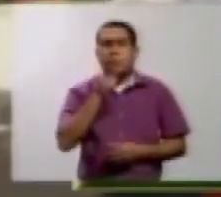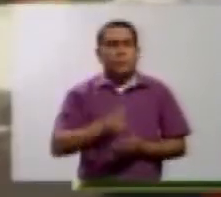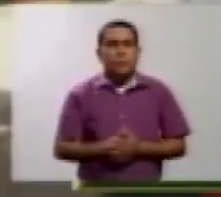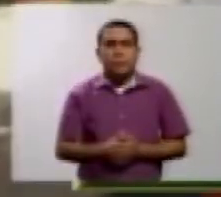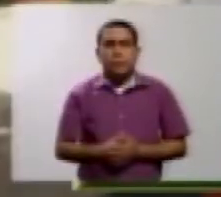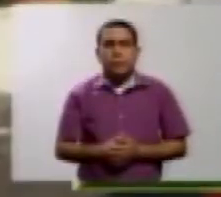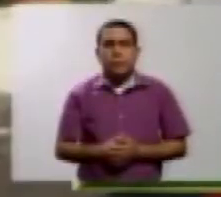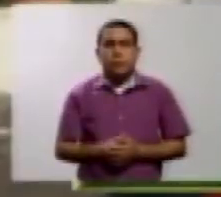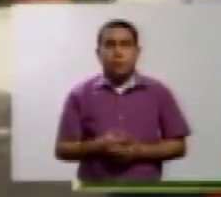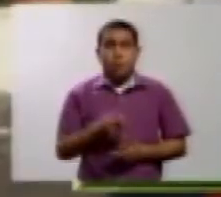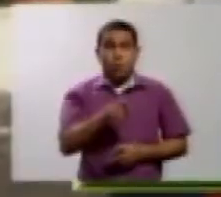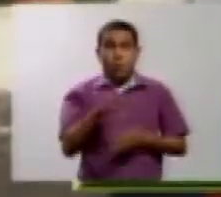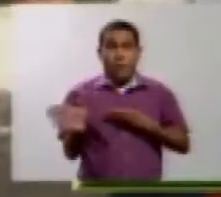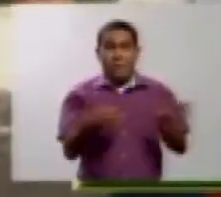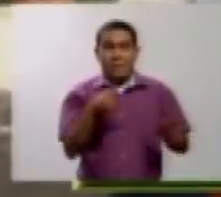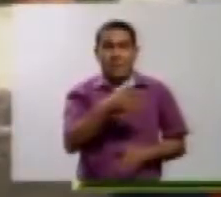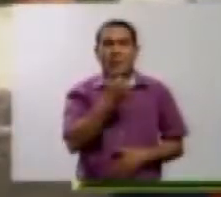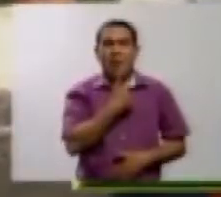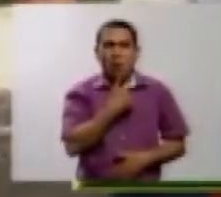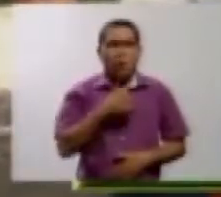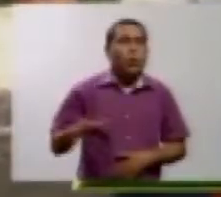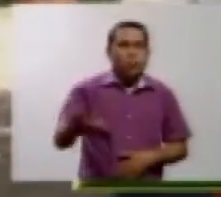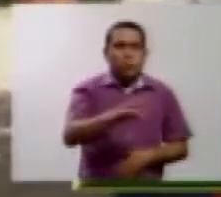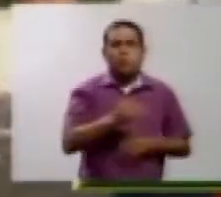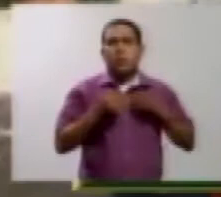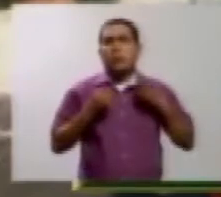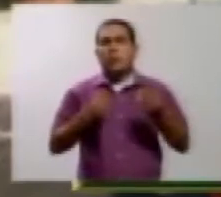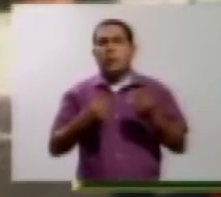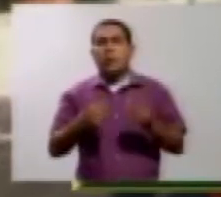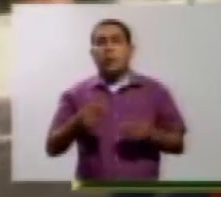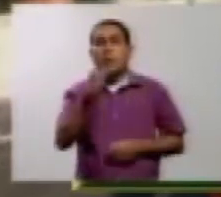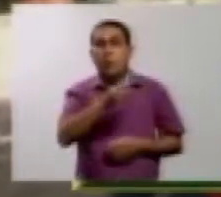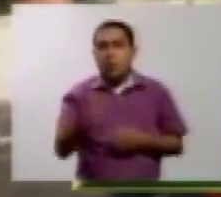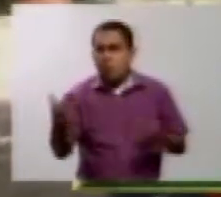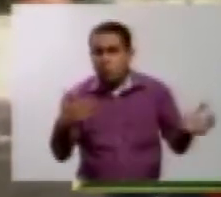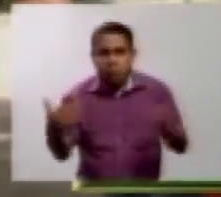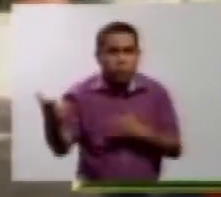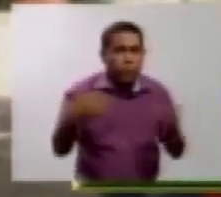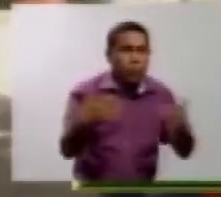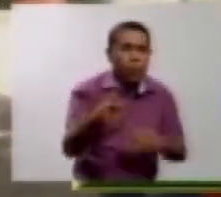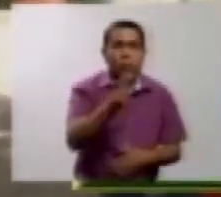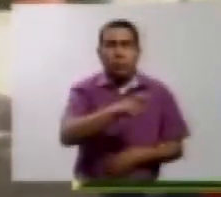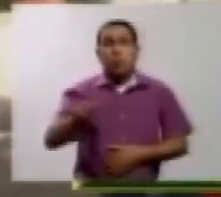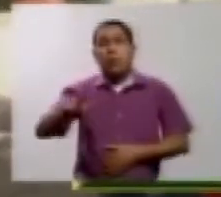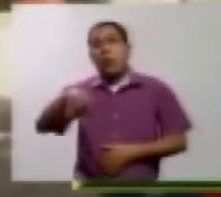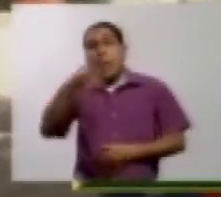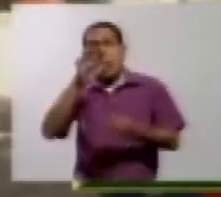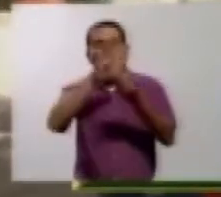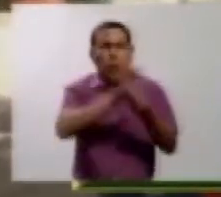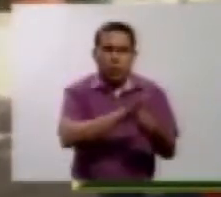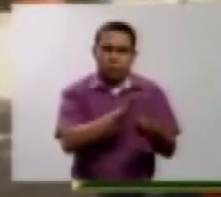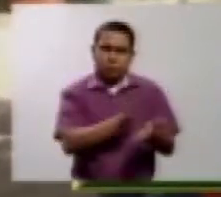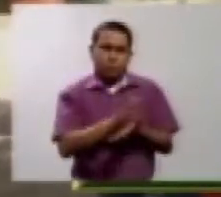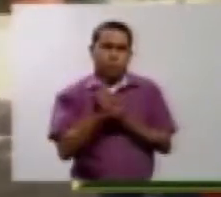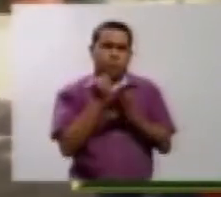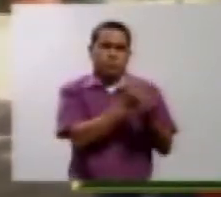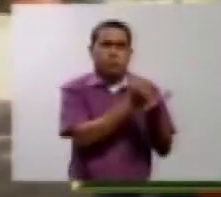Mi Llave Maestra es una solución para atender a más personas en estas condiciones de vulnerabilidad y para